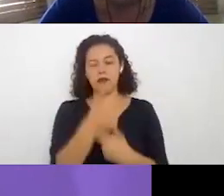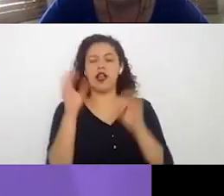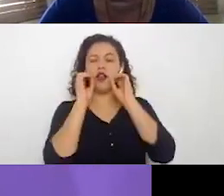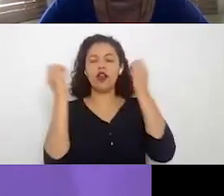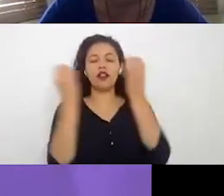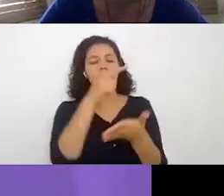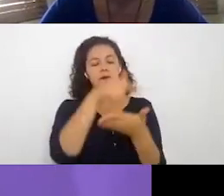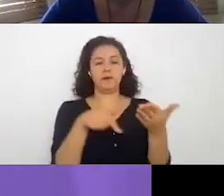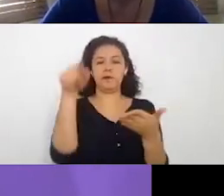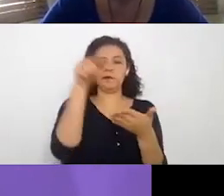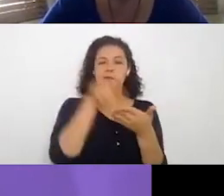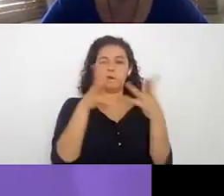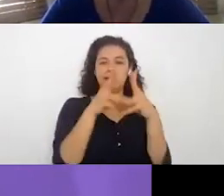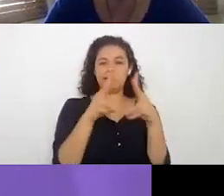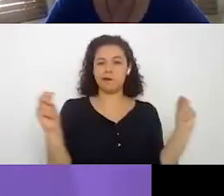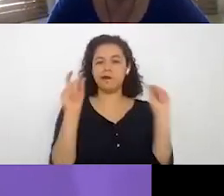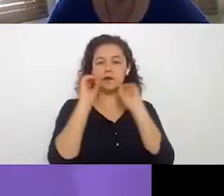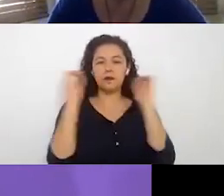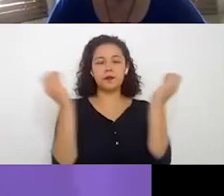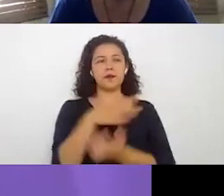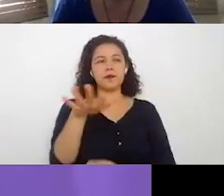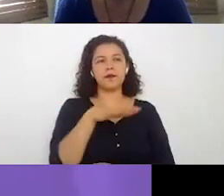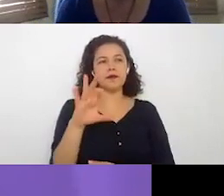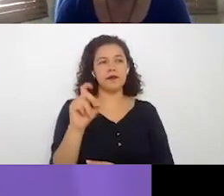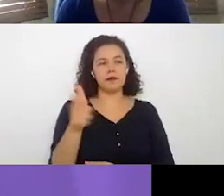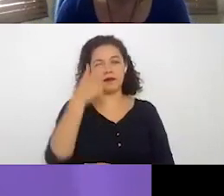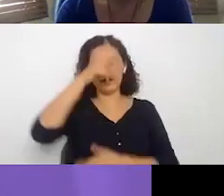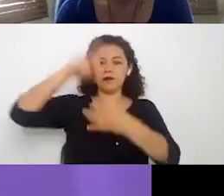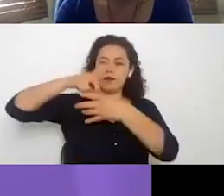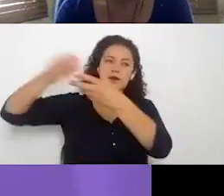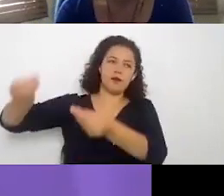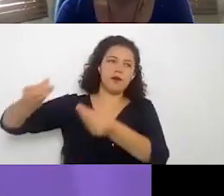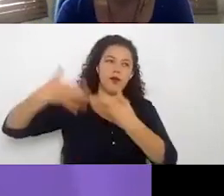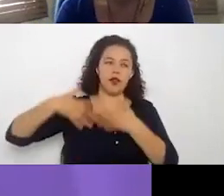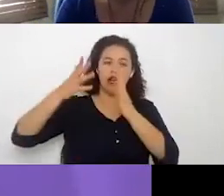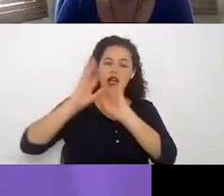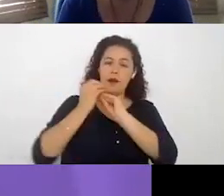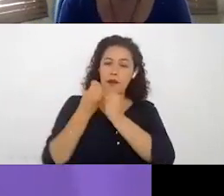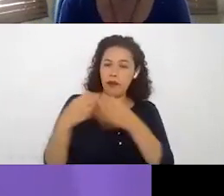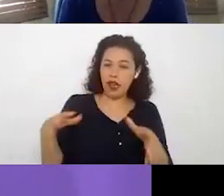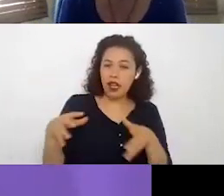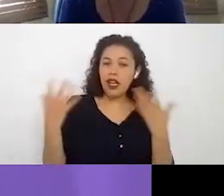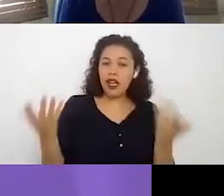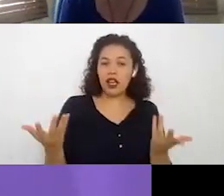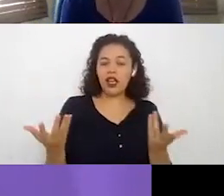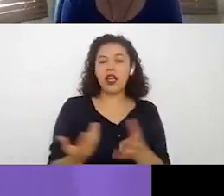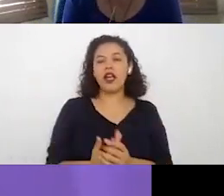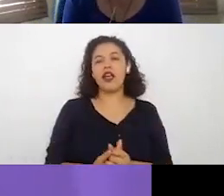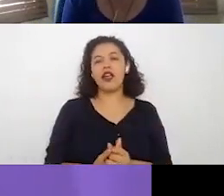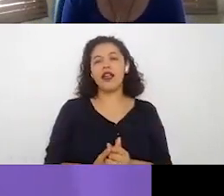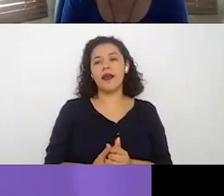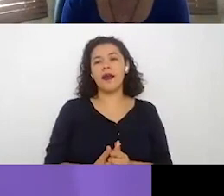organización civil que pierde su estatus de donataria y que si lo pierde por el decreto,